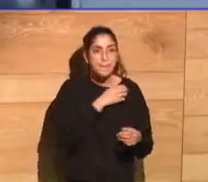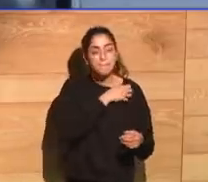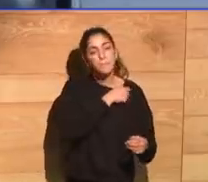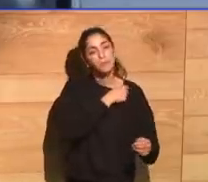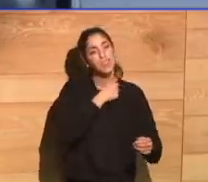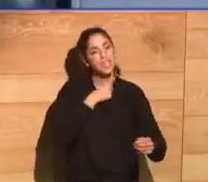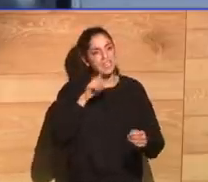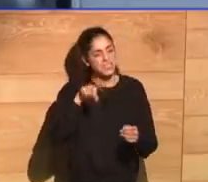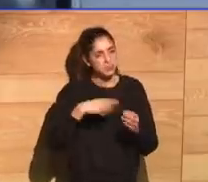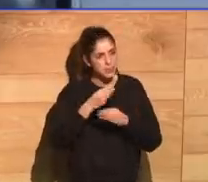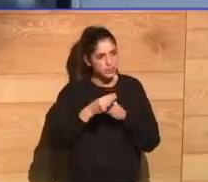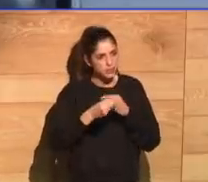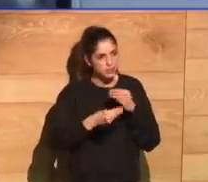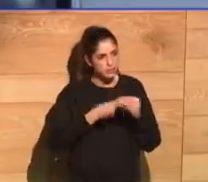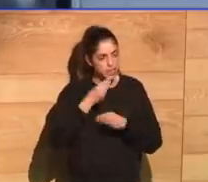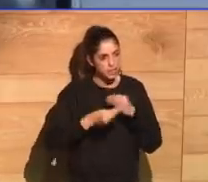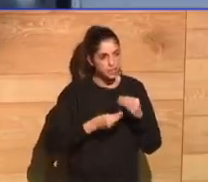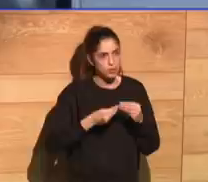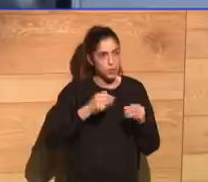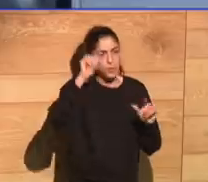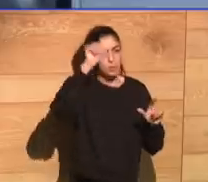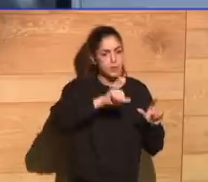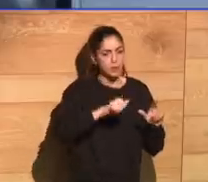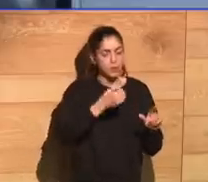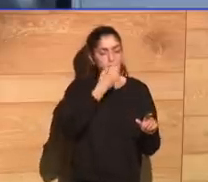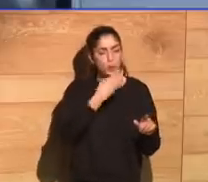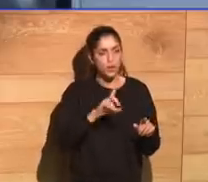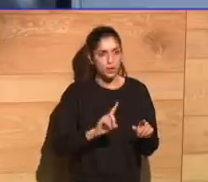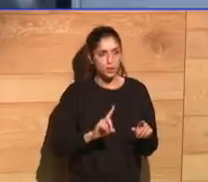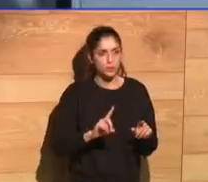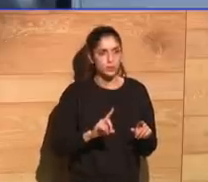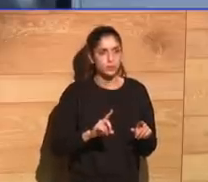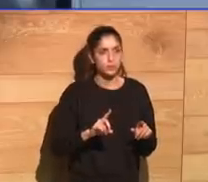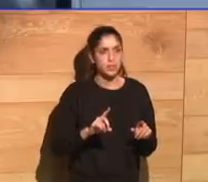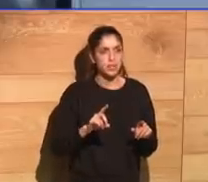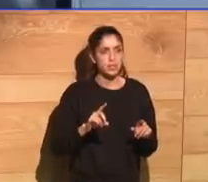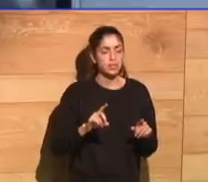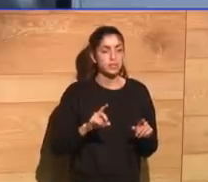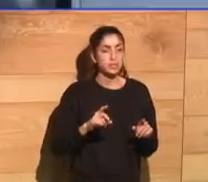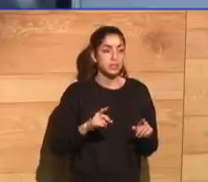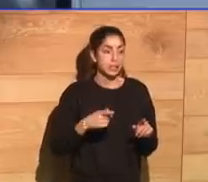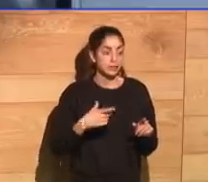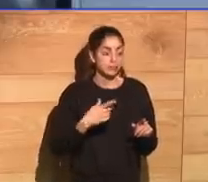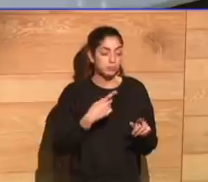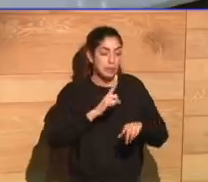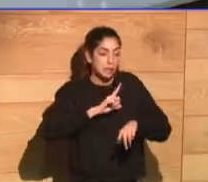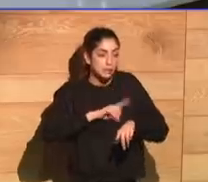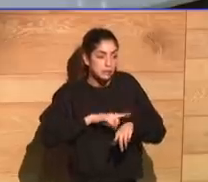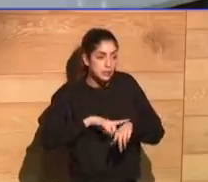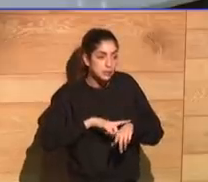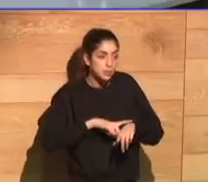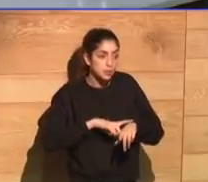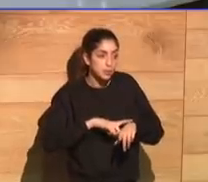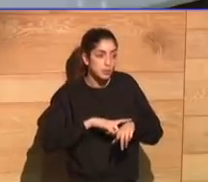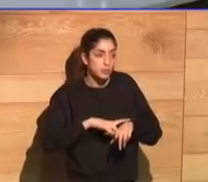aquella... ¿Cómo se llama? No era una gran película, pero la de Richard Matheson, la de Big Time Return, ¿cómo se llamaba? Somewhere in Time.